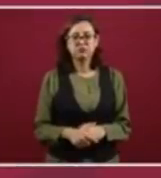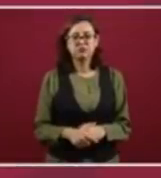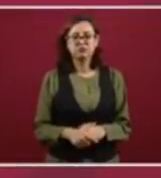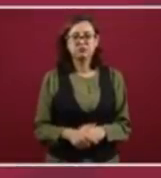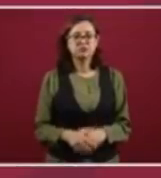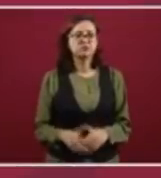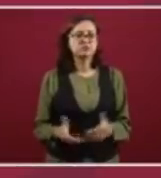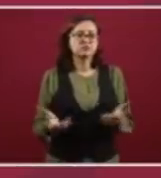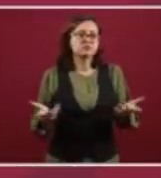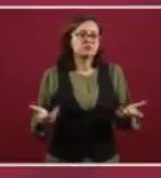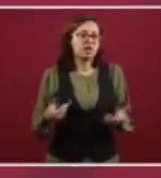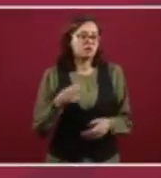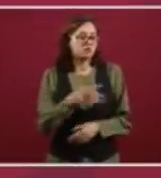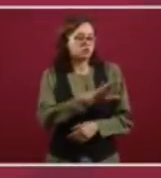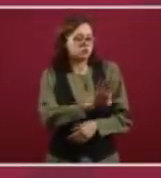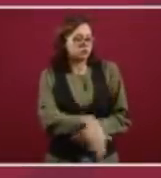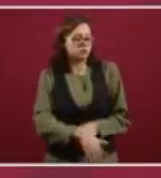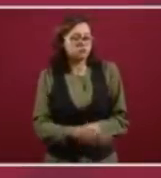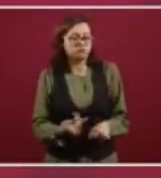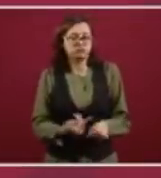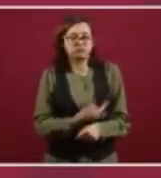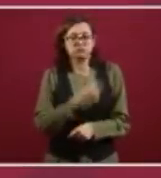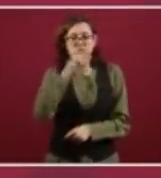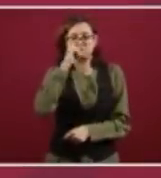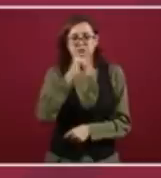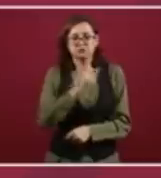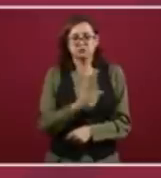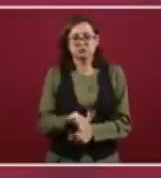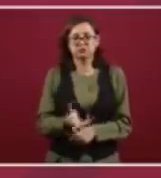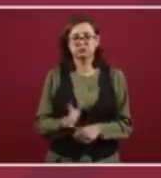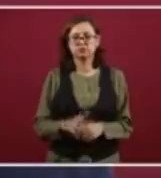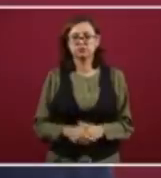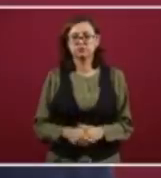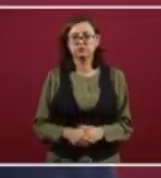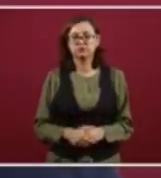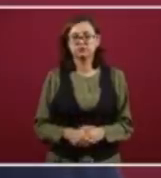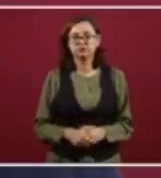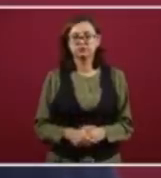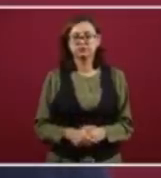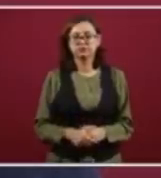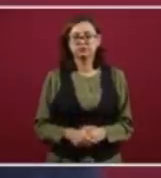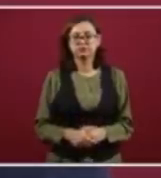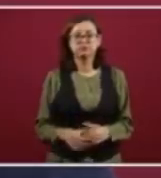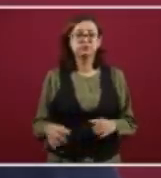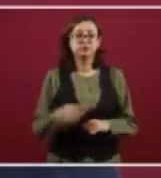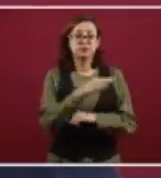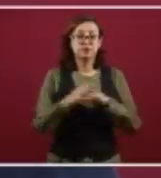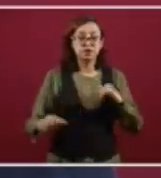podía hacer nada a Lerdo, ya estaba muerto. Y al final usado